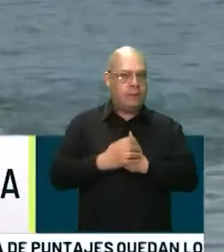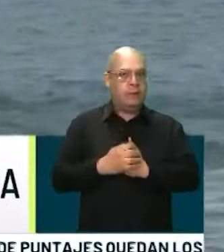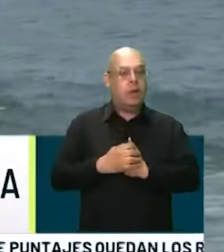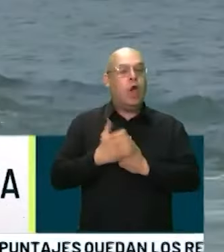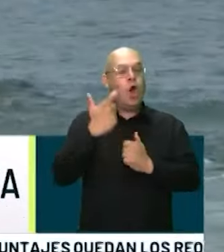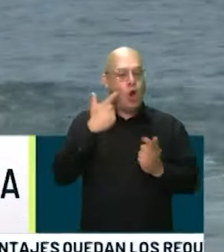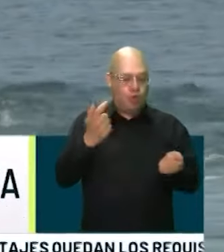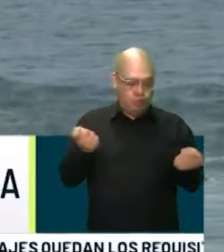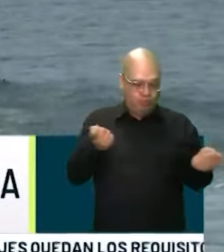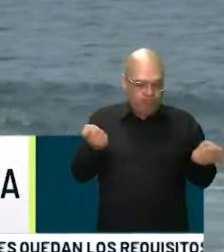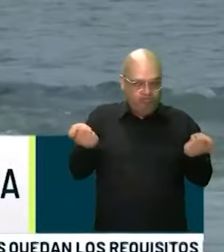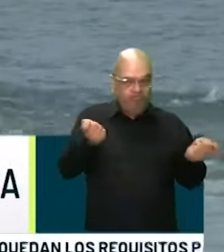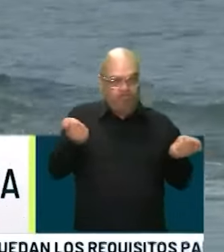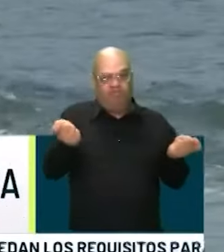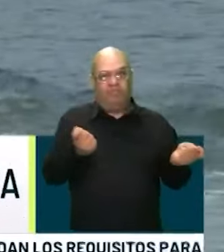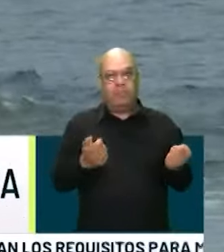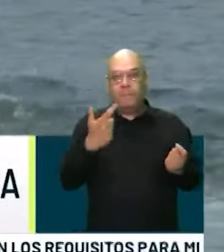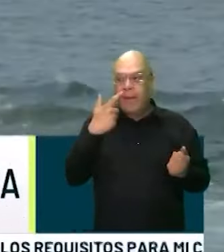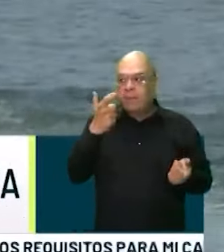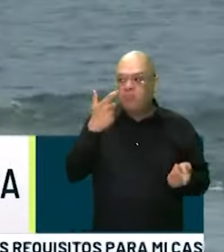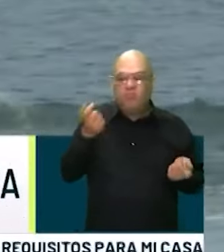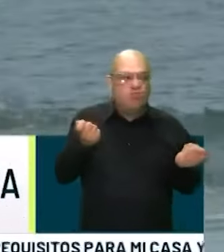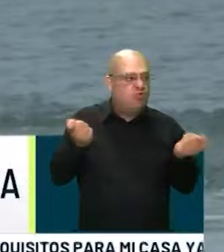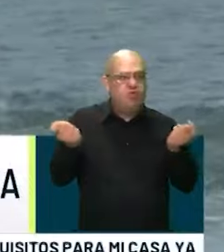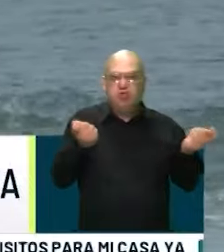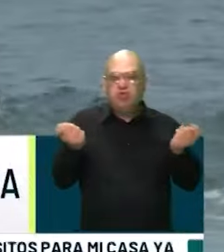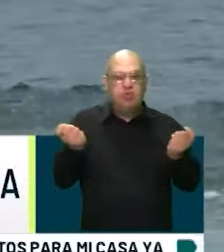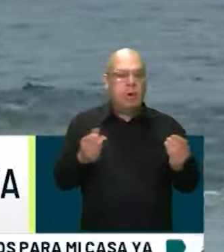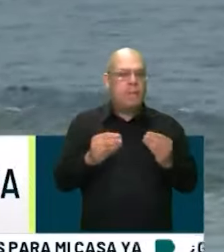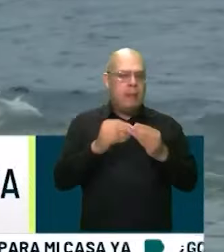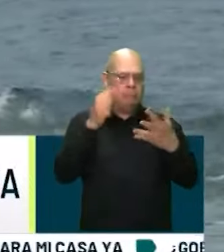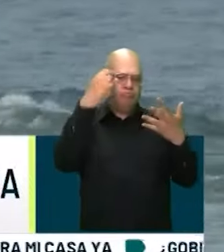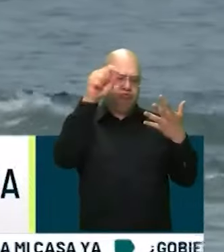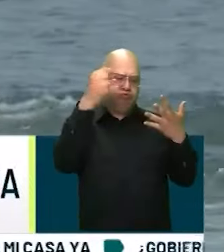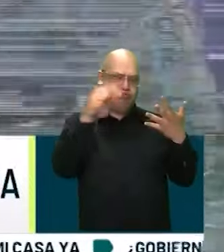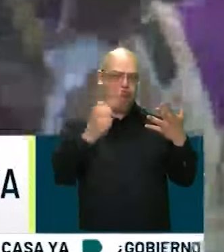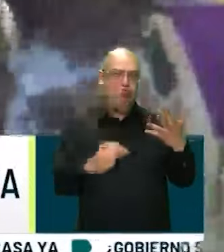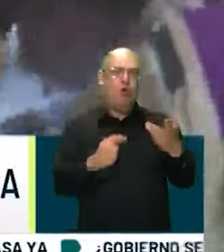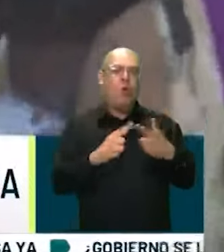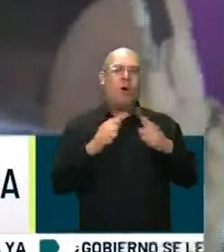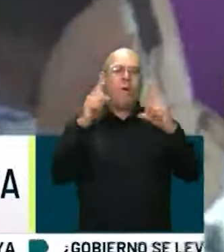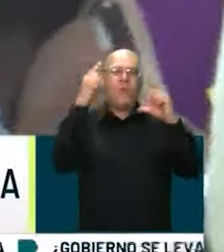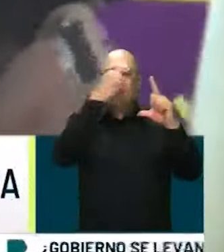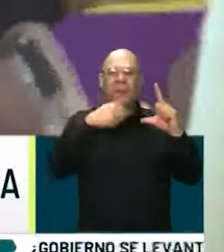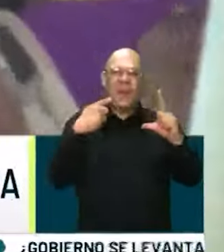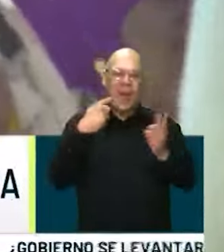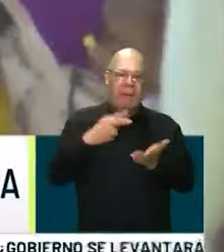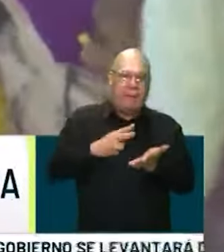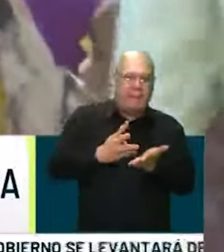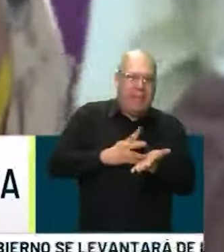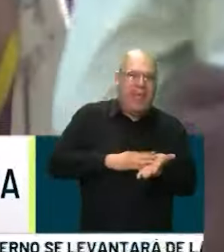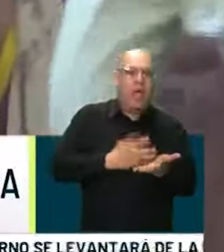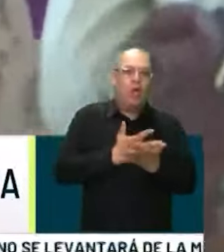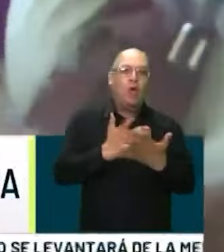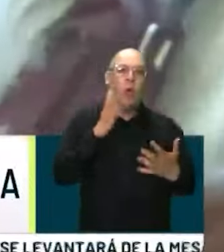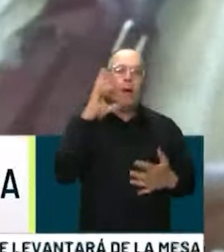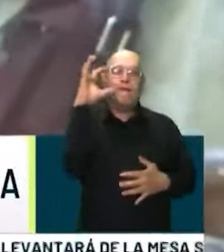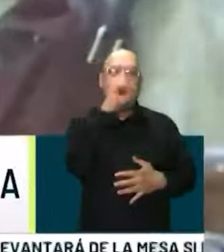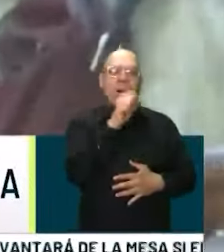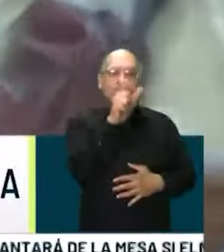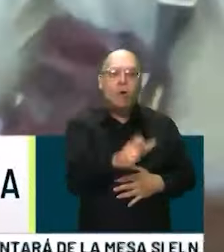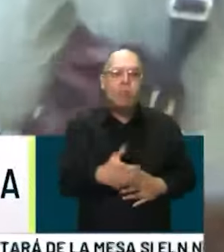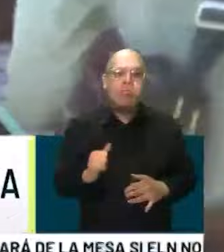darien se intensificaron y están realizando un registro biométrico donde han encontrado criminales requeridos por las